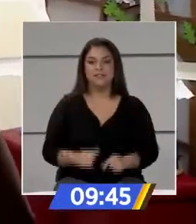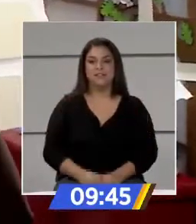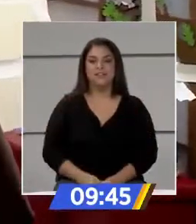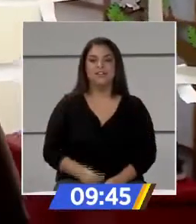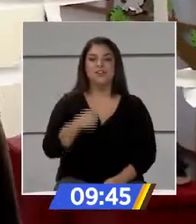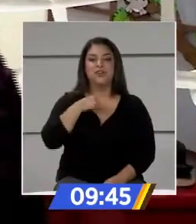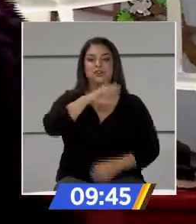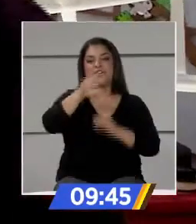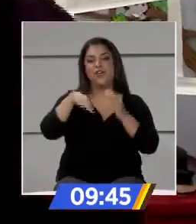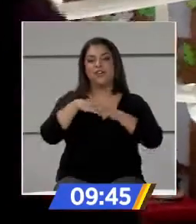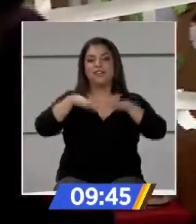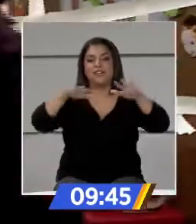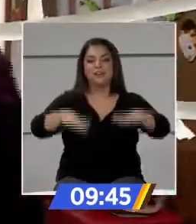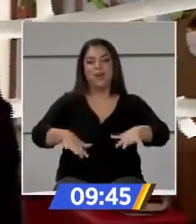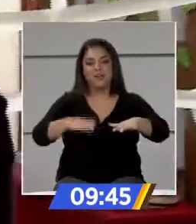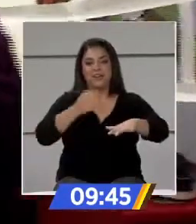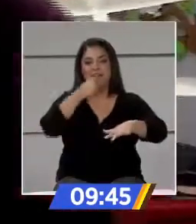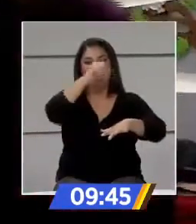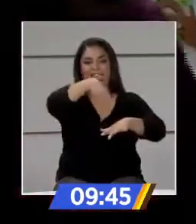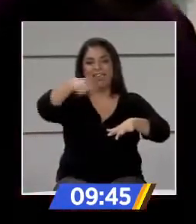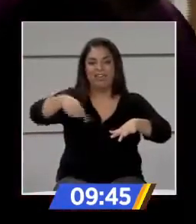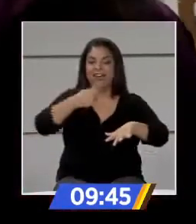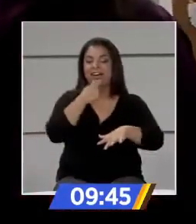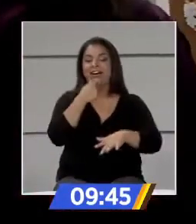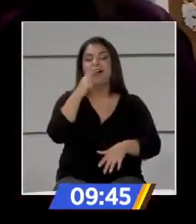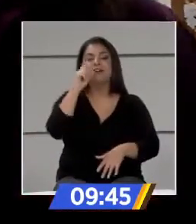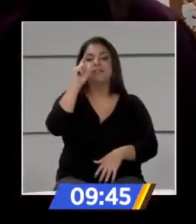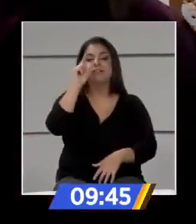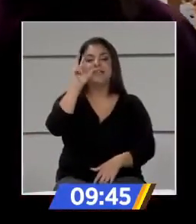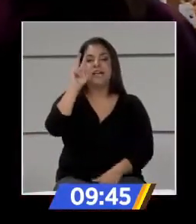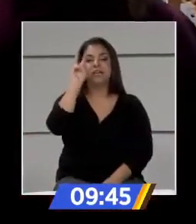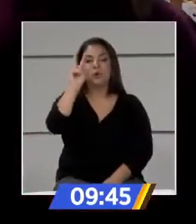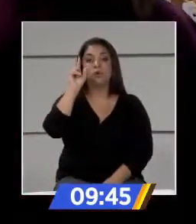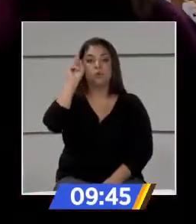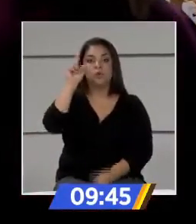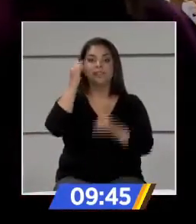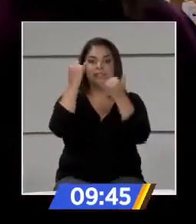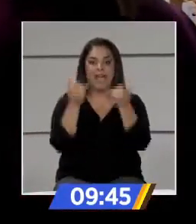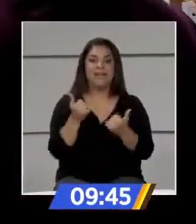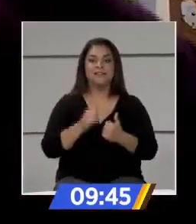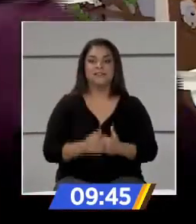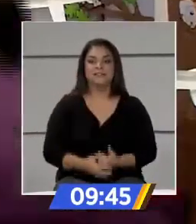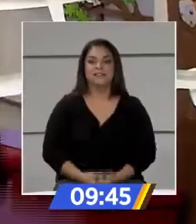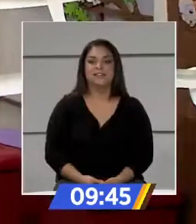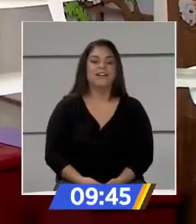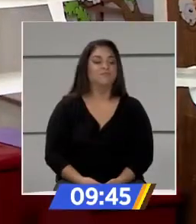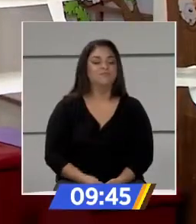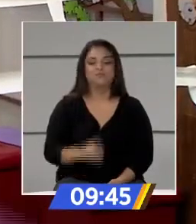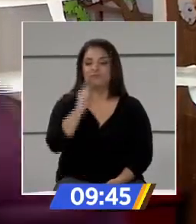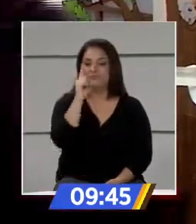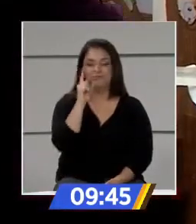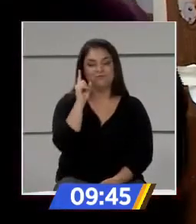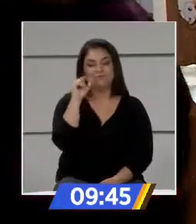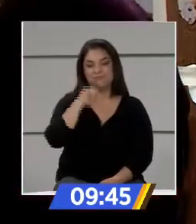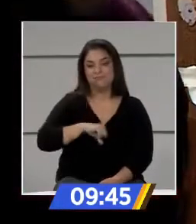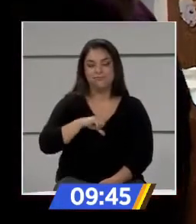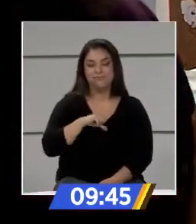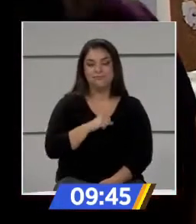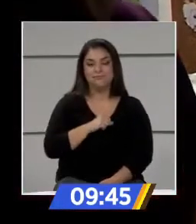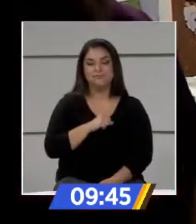suelo. Donde 2, van a caer. Vamos a ver. 1. ¡Ay! Oh, 1. No.